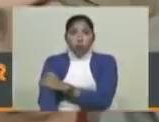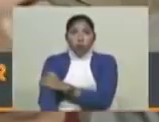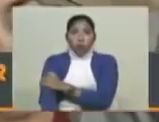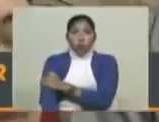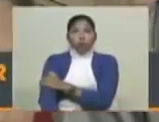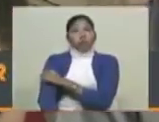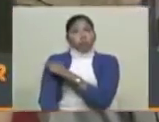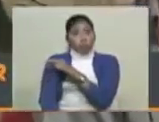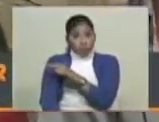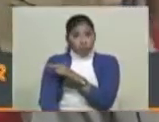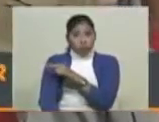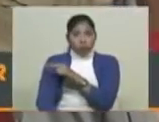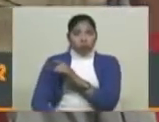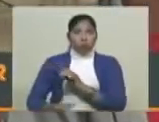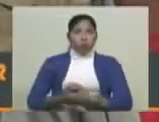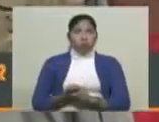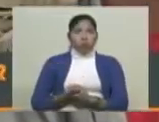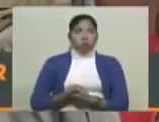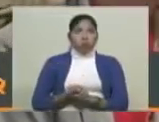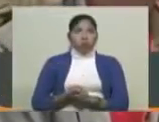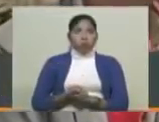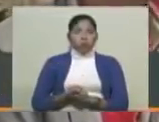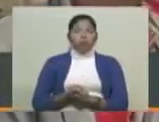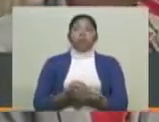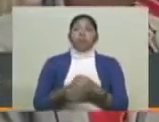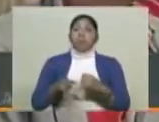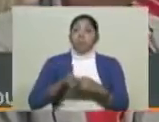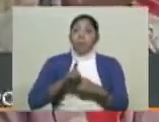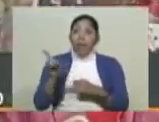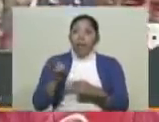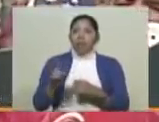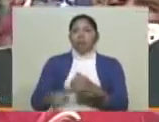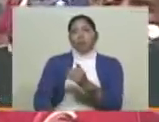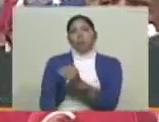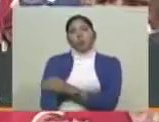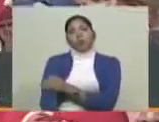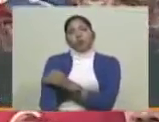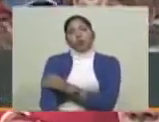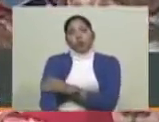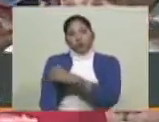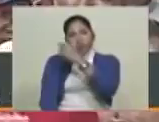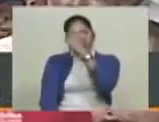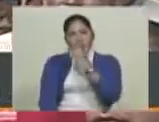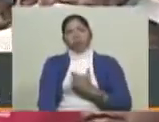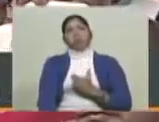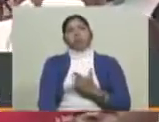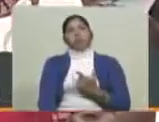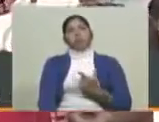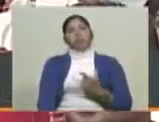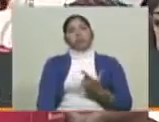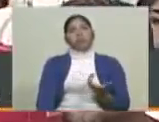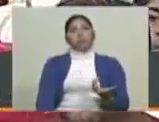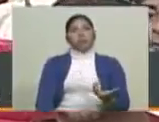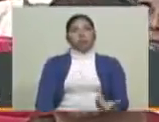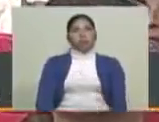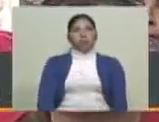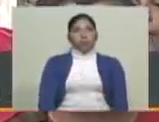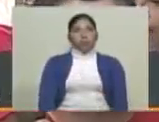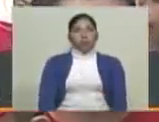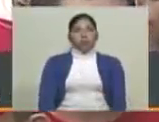Buena, mejor dicho, no solo buena parte, es la oposición en estas elecciones. Es